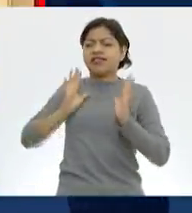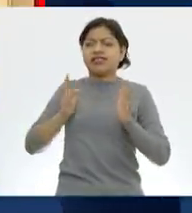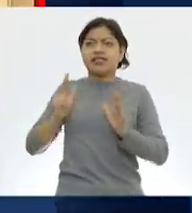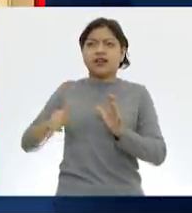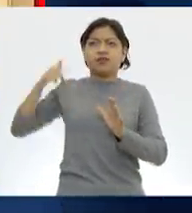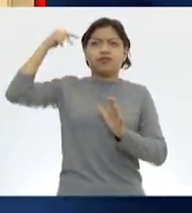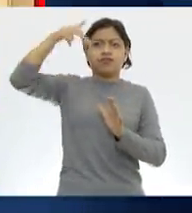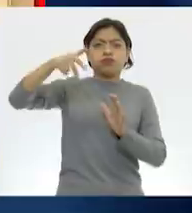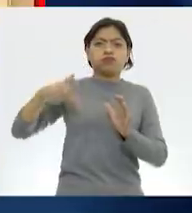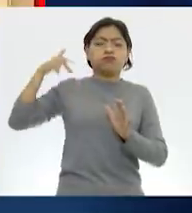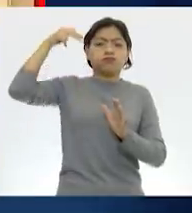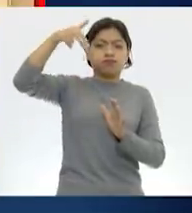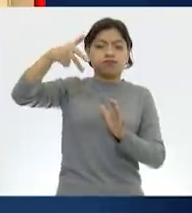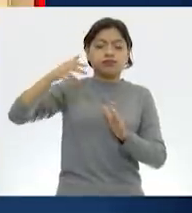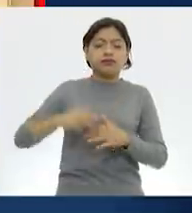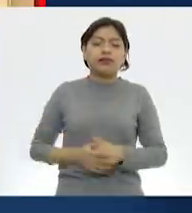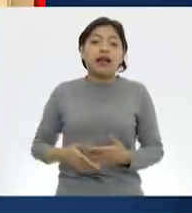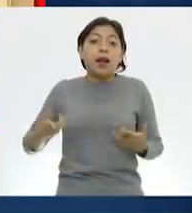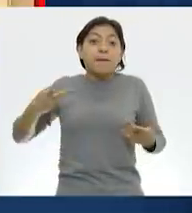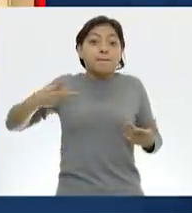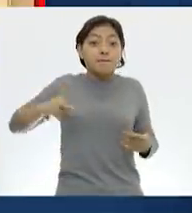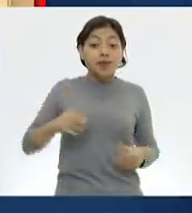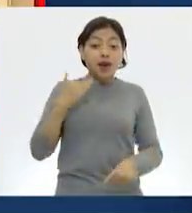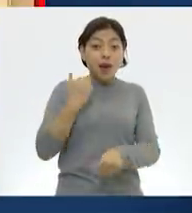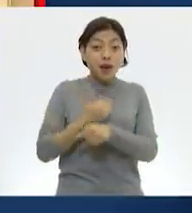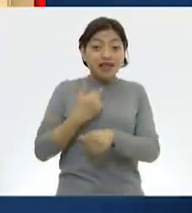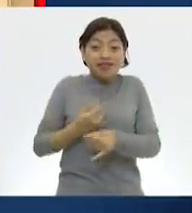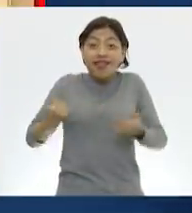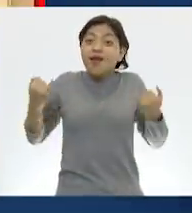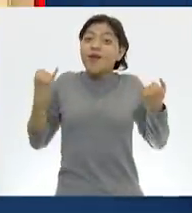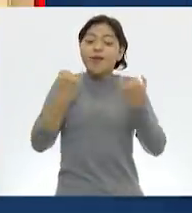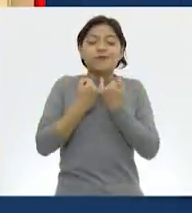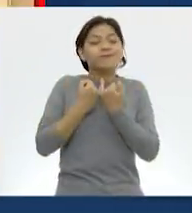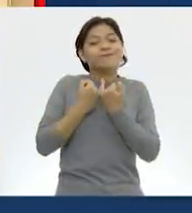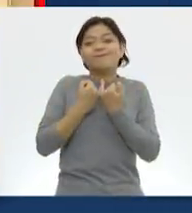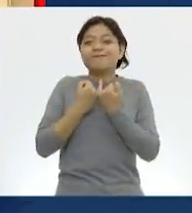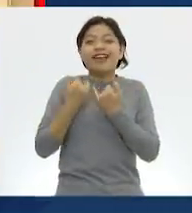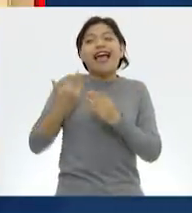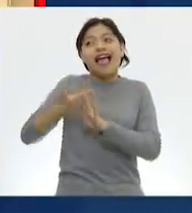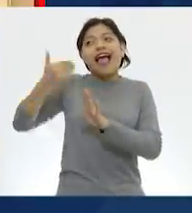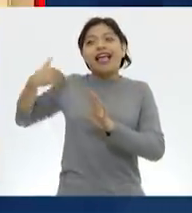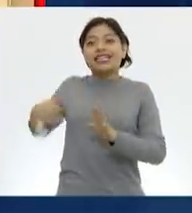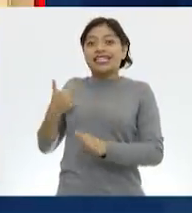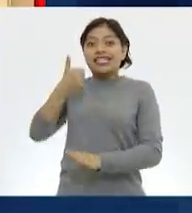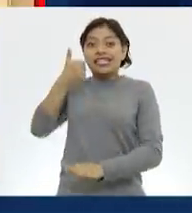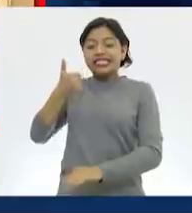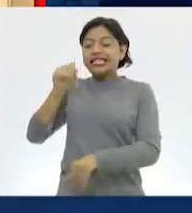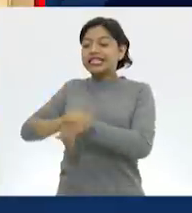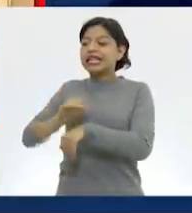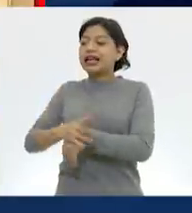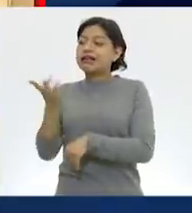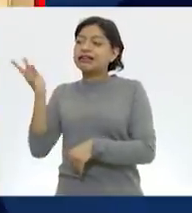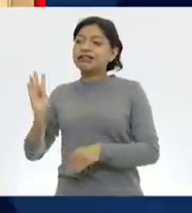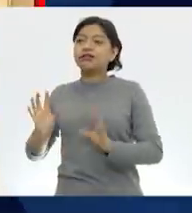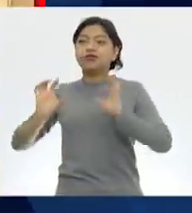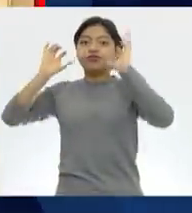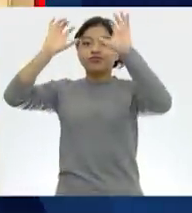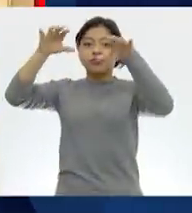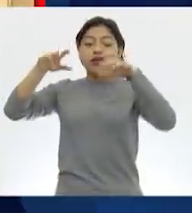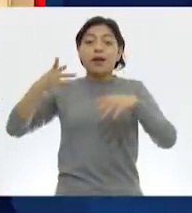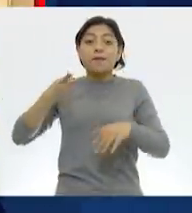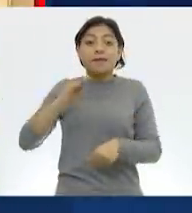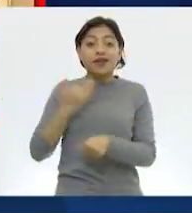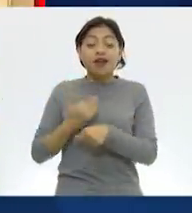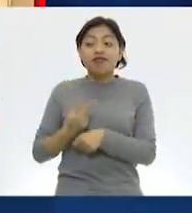hacia afuera. Claro, no era lo mismo porque lo hacían con la ayuda de 6 amigos. Ahora solo eran 2.